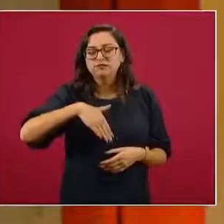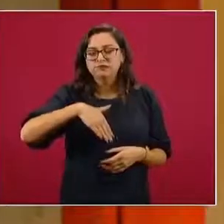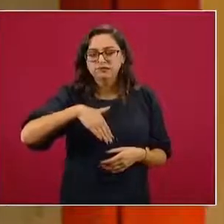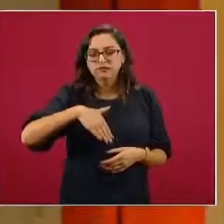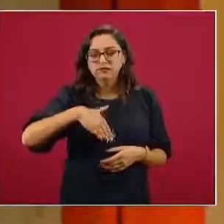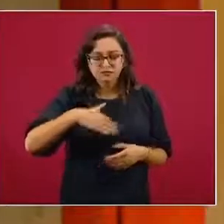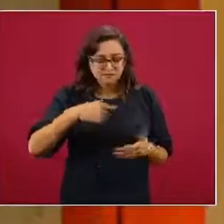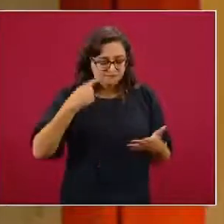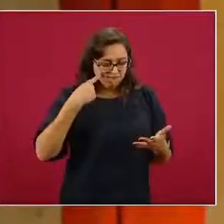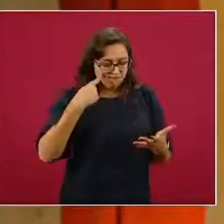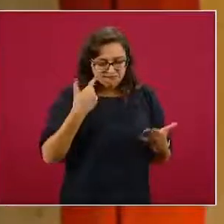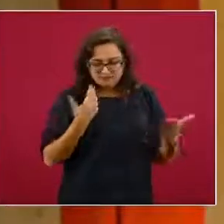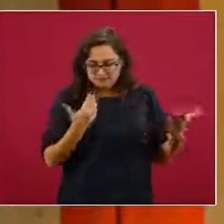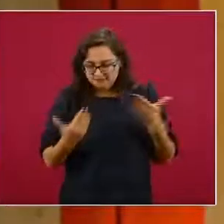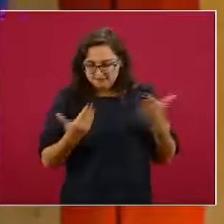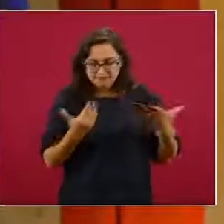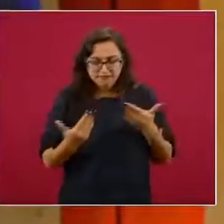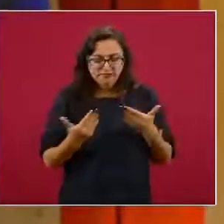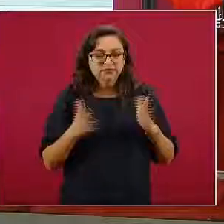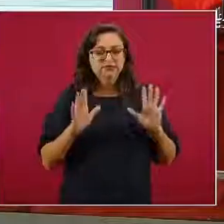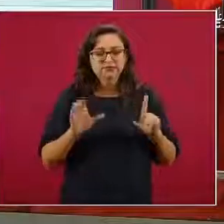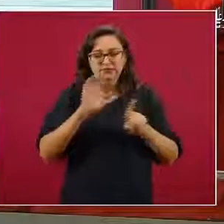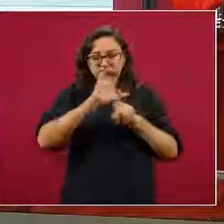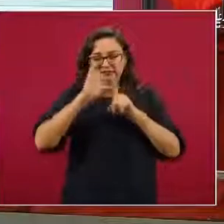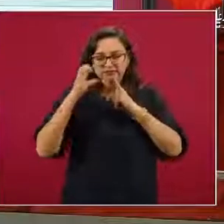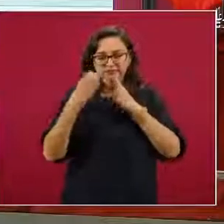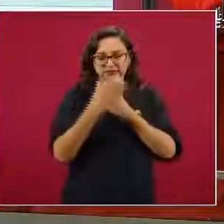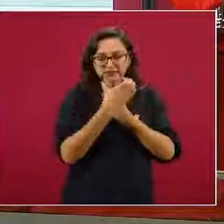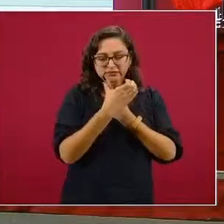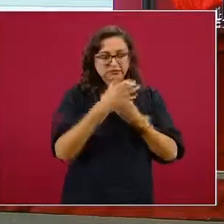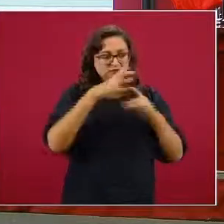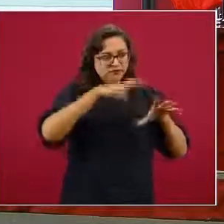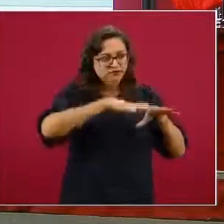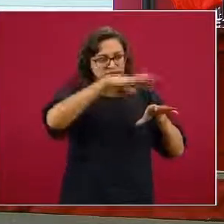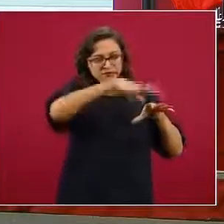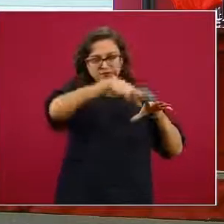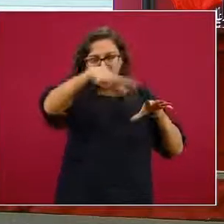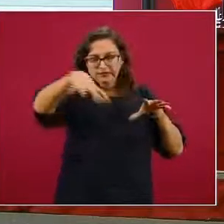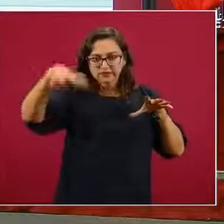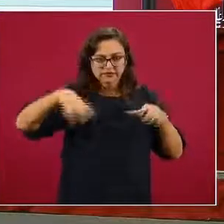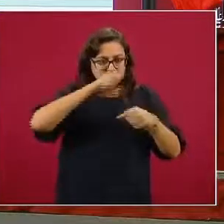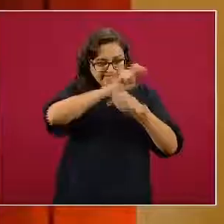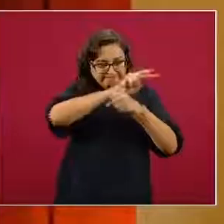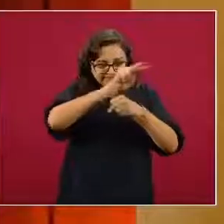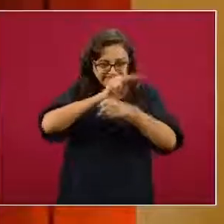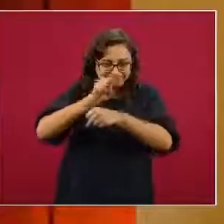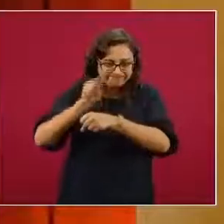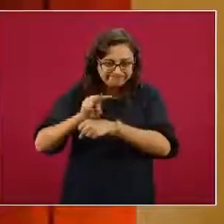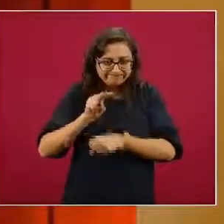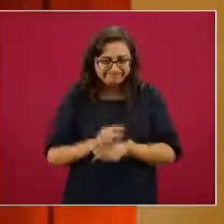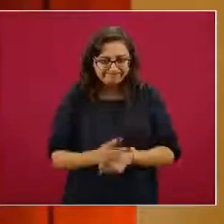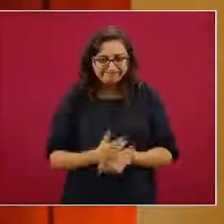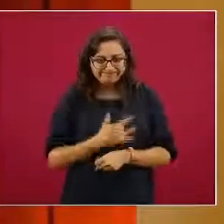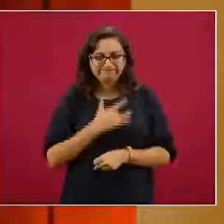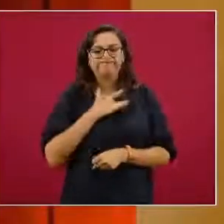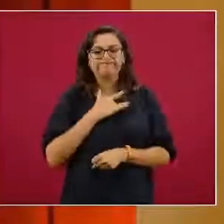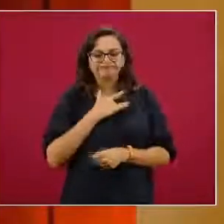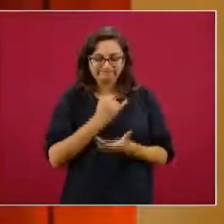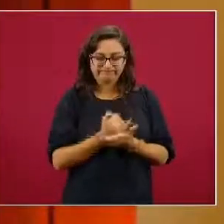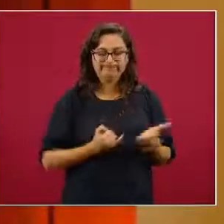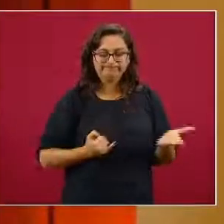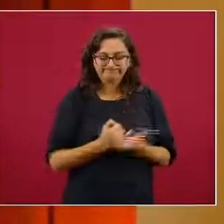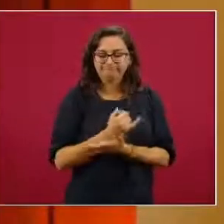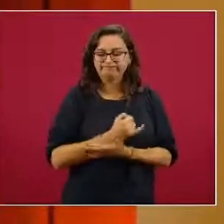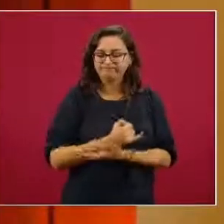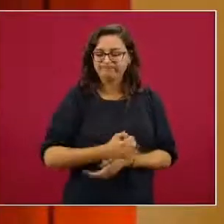y con base en eso, los distintos comités jurisdiccionales de vigilancia epidemiológica van a